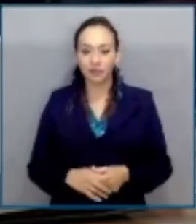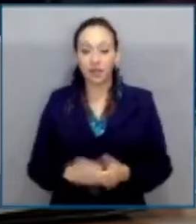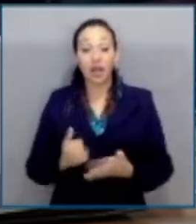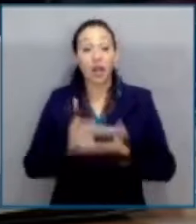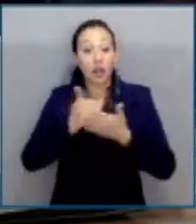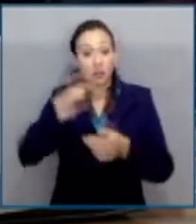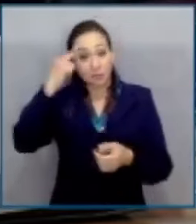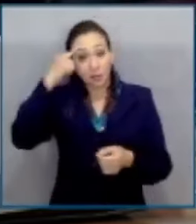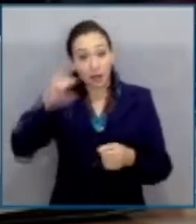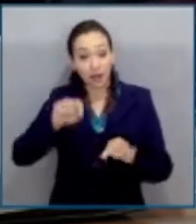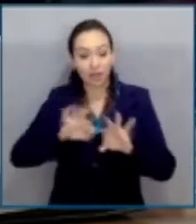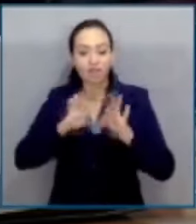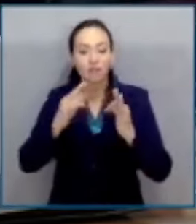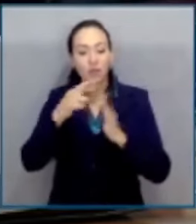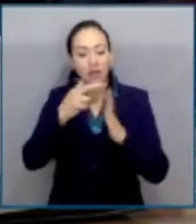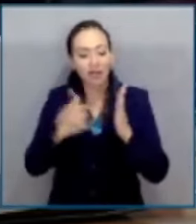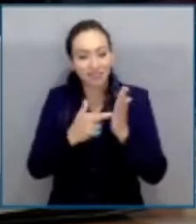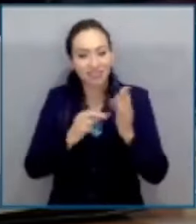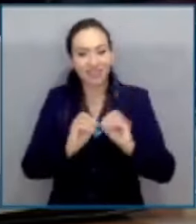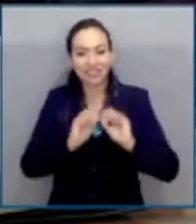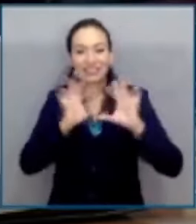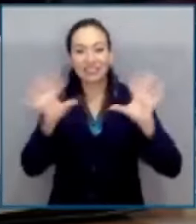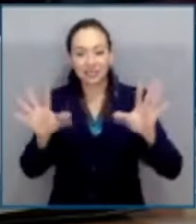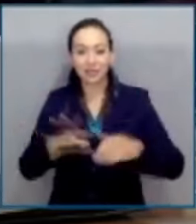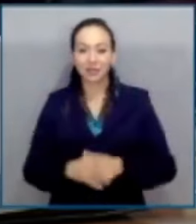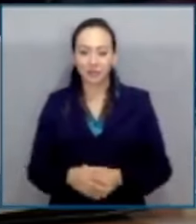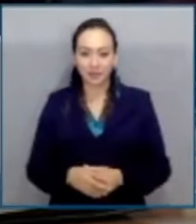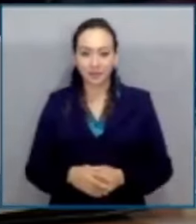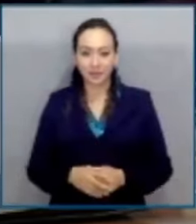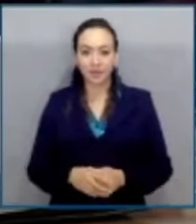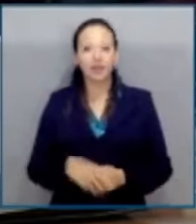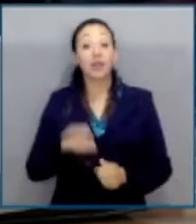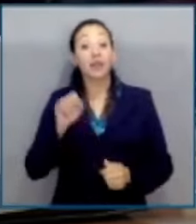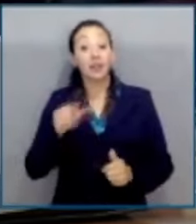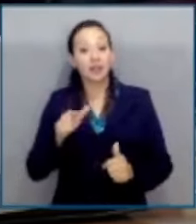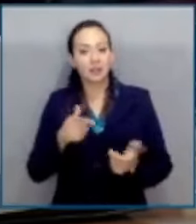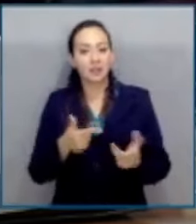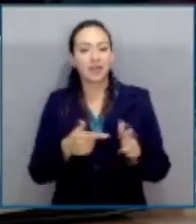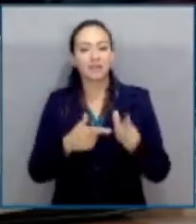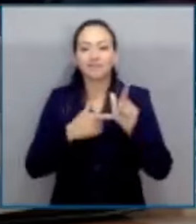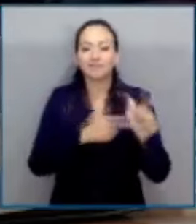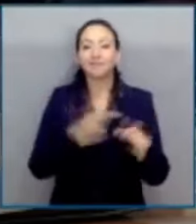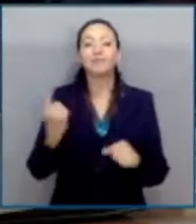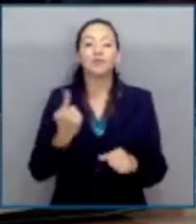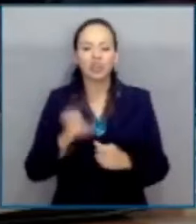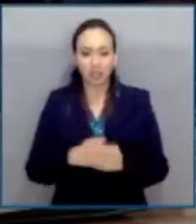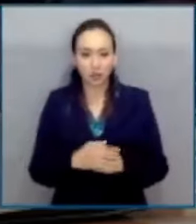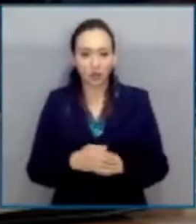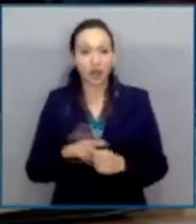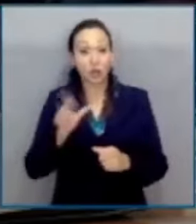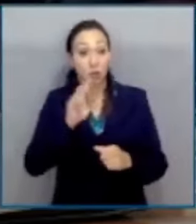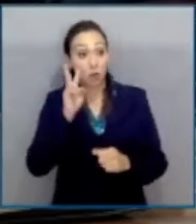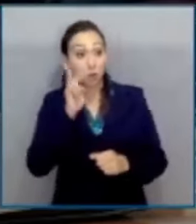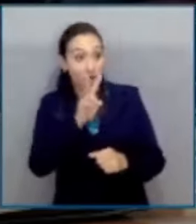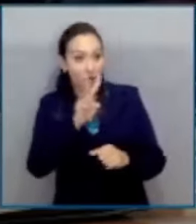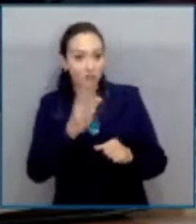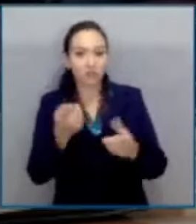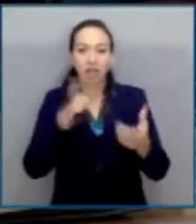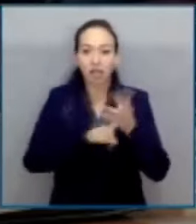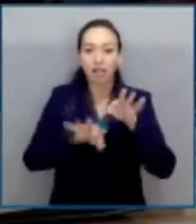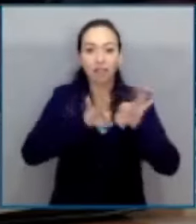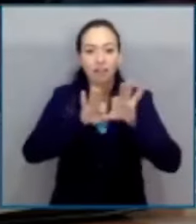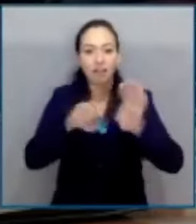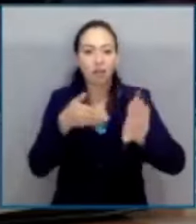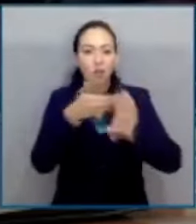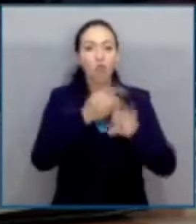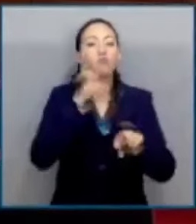reglas de adscripción. Y continuar enfrentando firmemente el acoso laboral y sexual, así